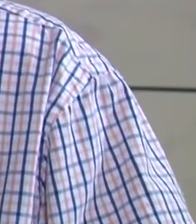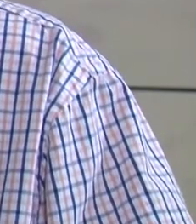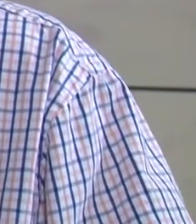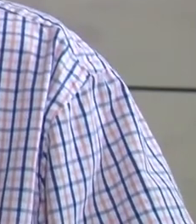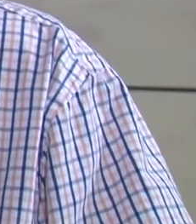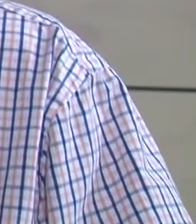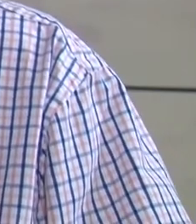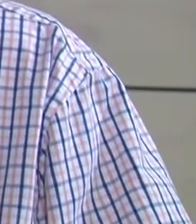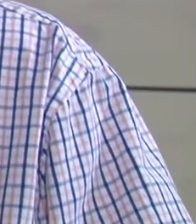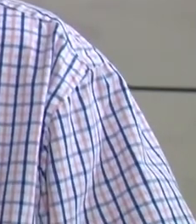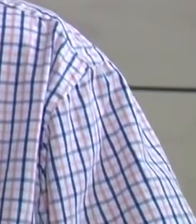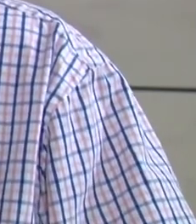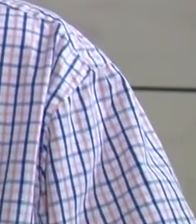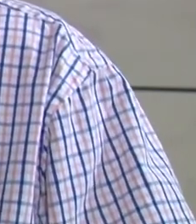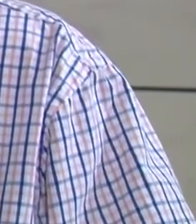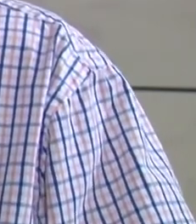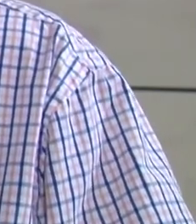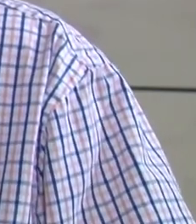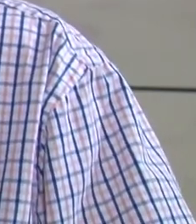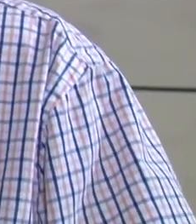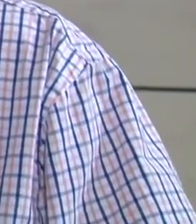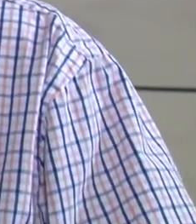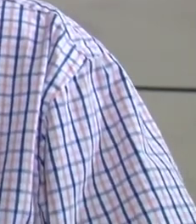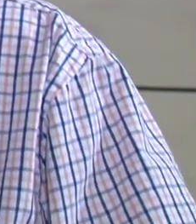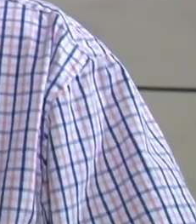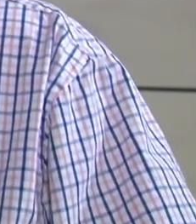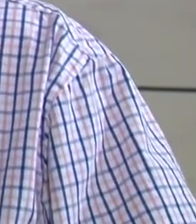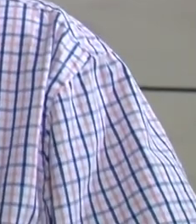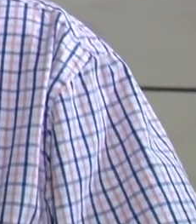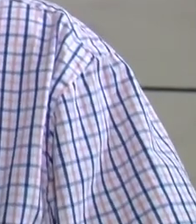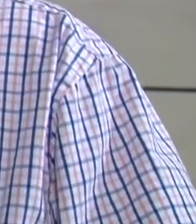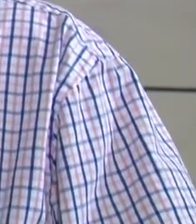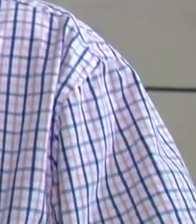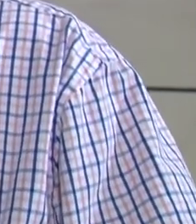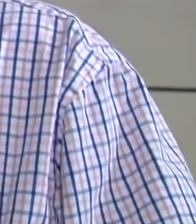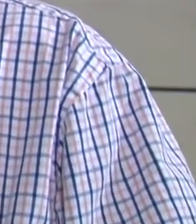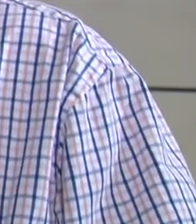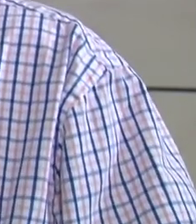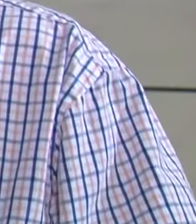universidades públicas pueden colaborar de manera notable es